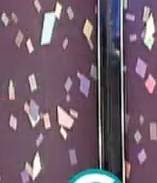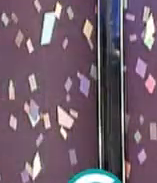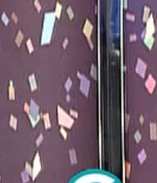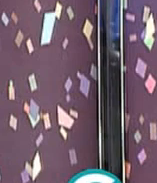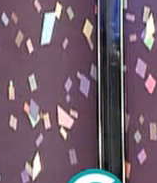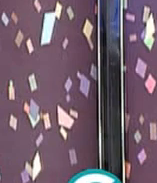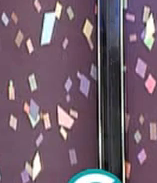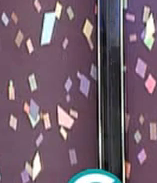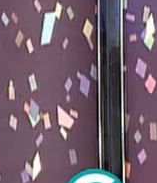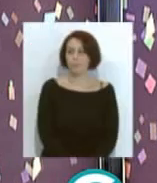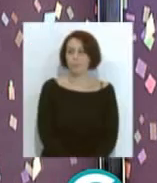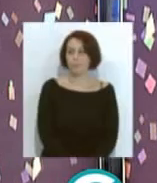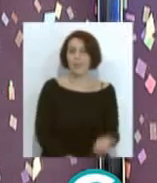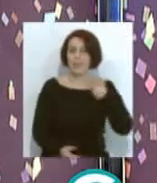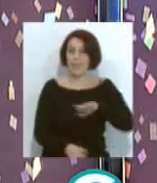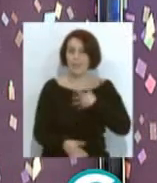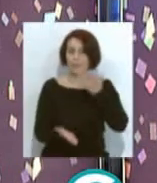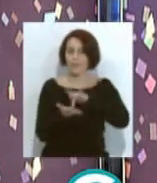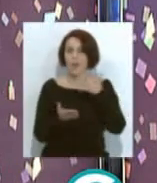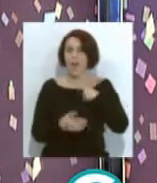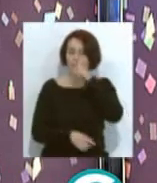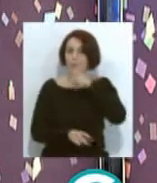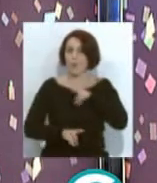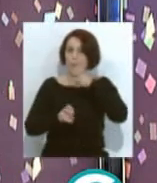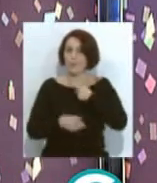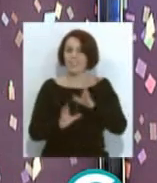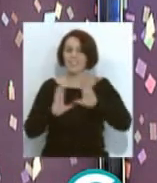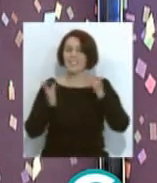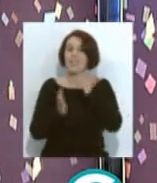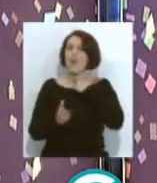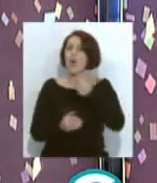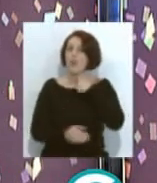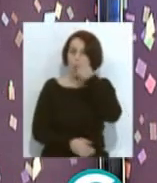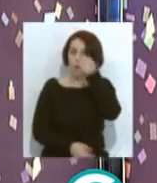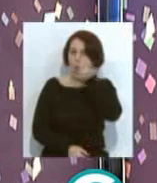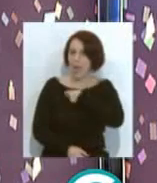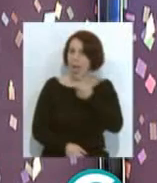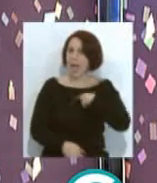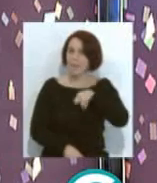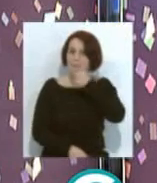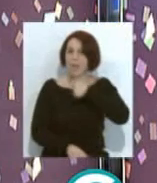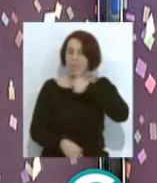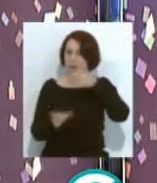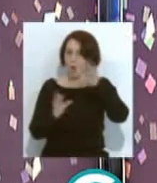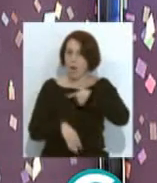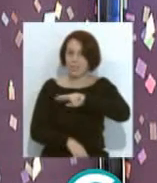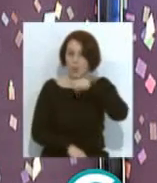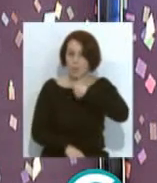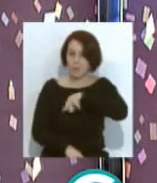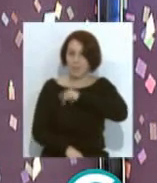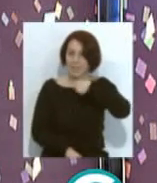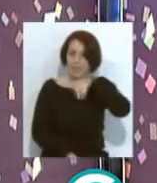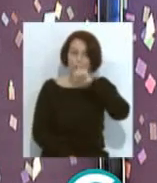Ya han celebrado el año nuevo los impacientes, la chirigota de Puerto Real, segundo premio de este año. Antes que nada,